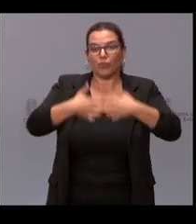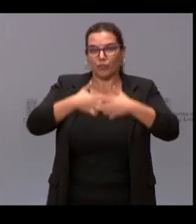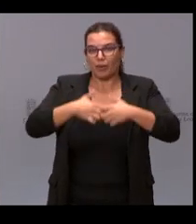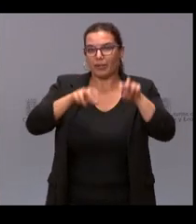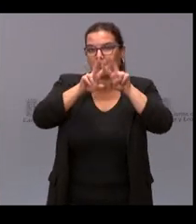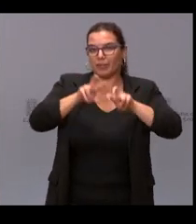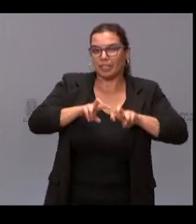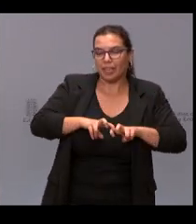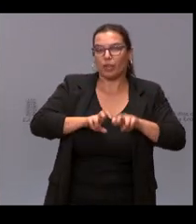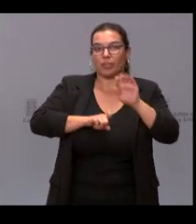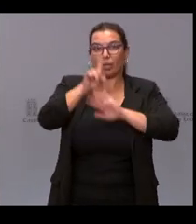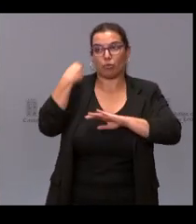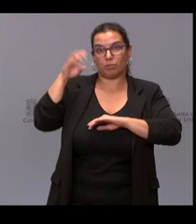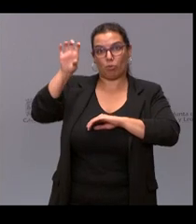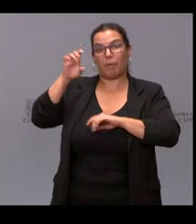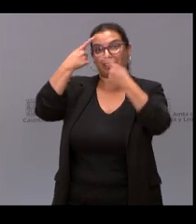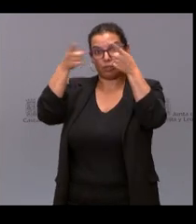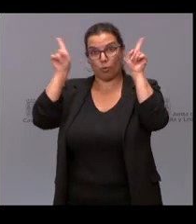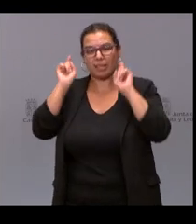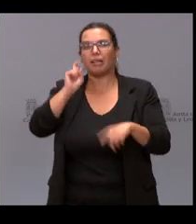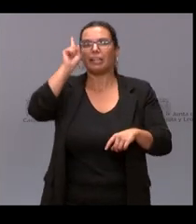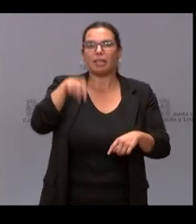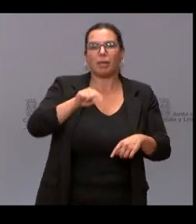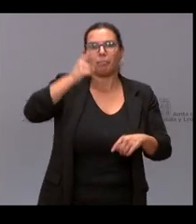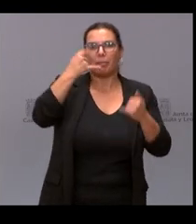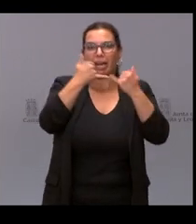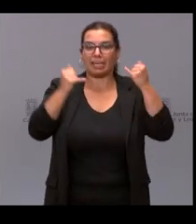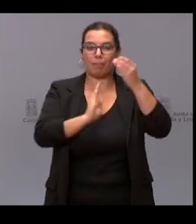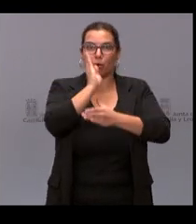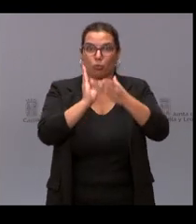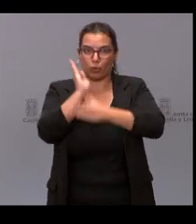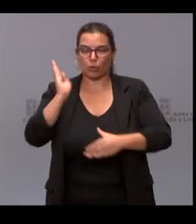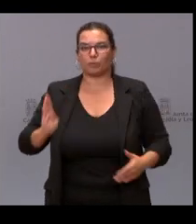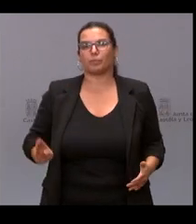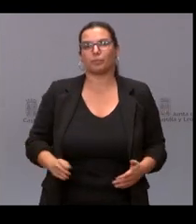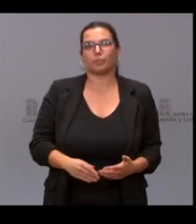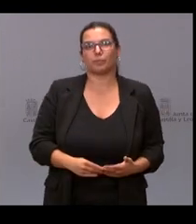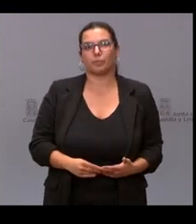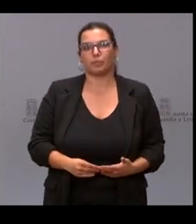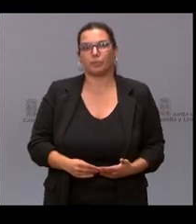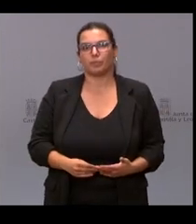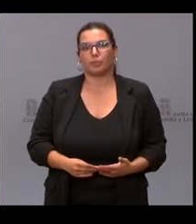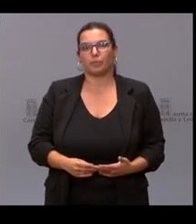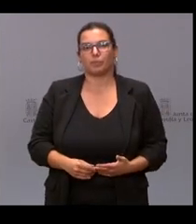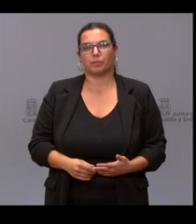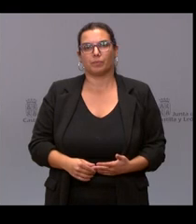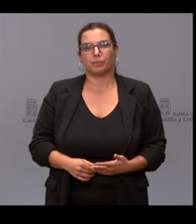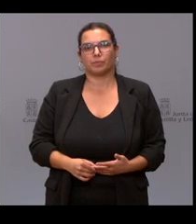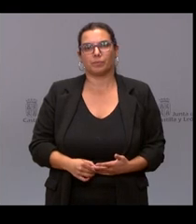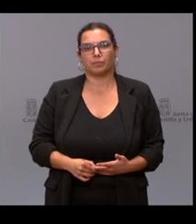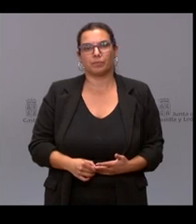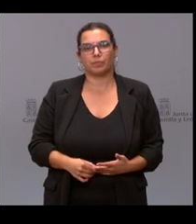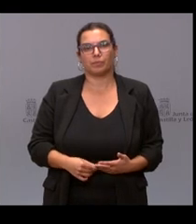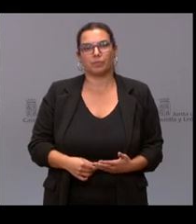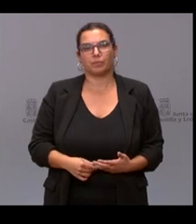investigación y desarrollo en Eslovaquia y también una primera línea de producción. And we're now looking to scale up those facilities even further with